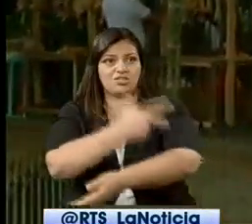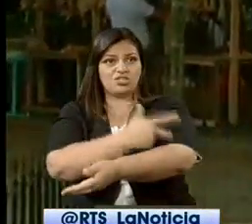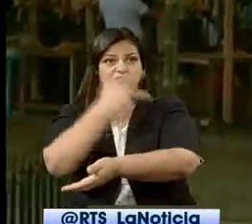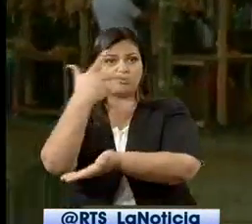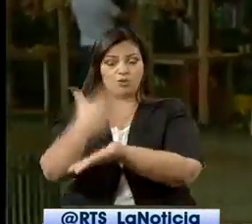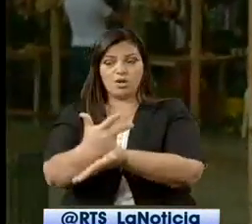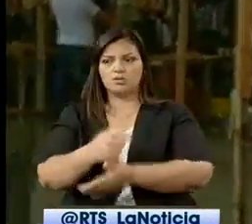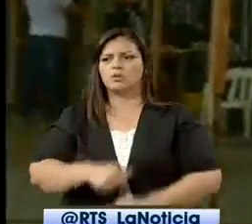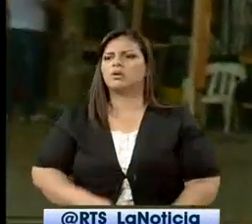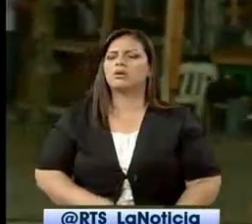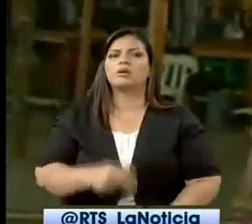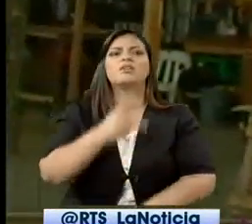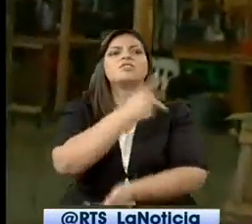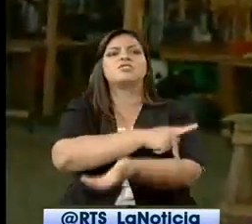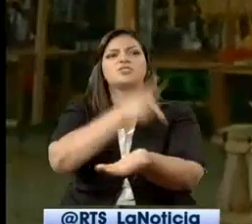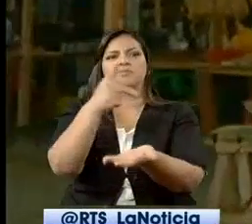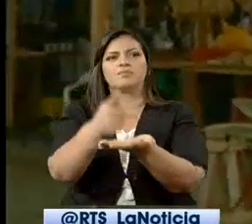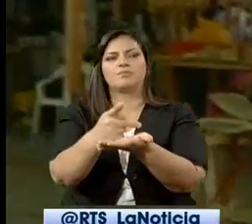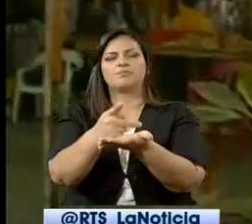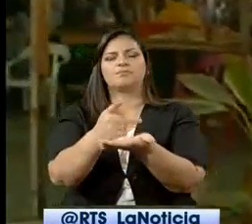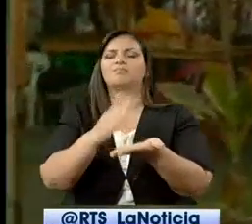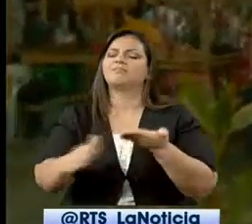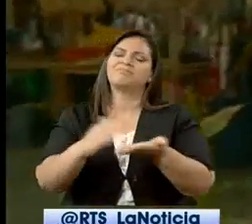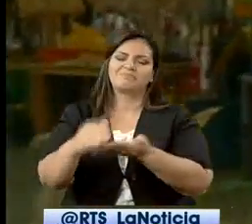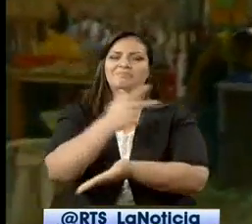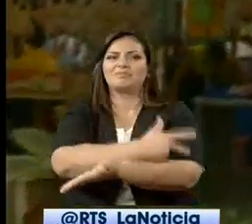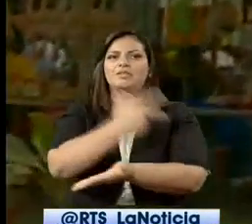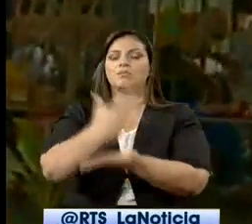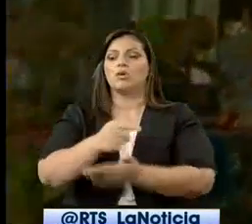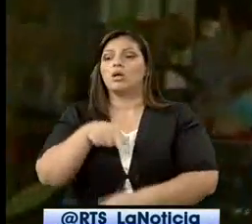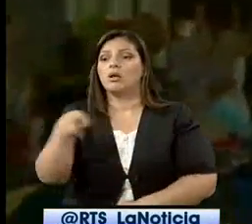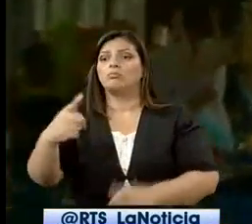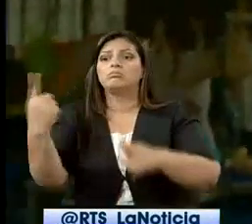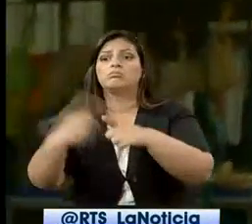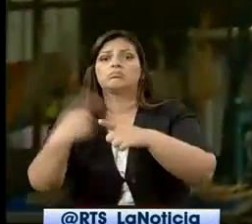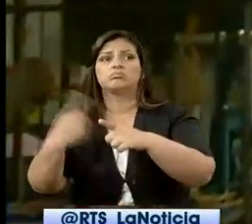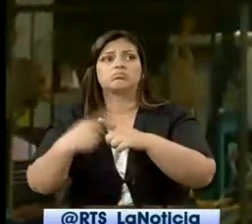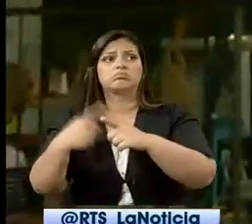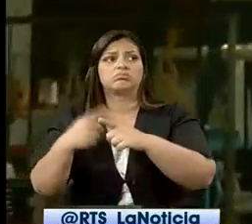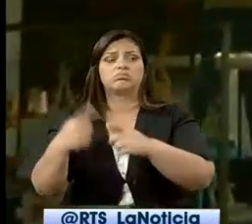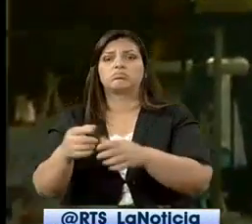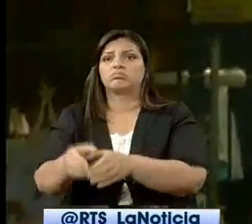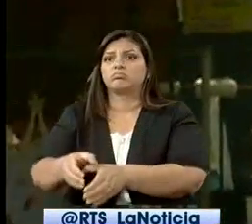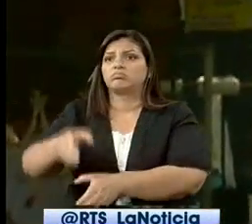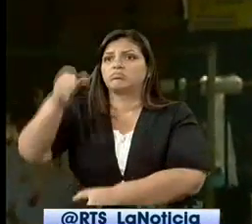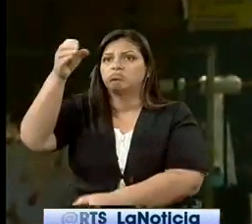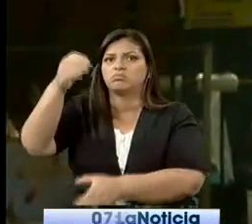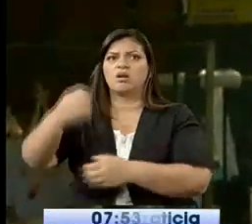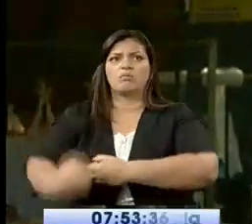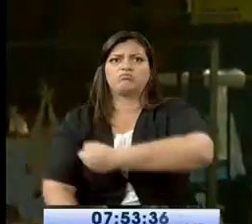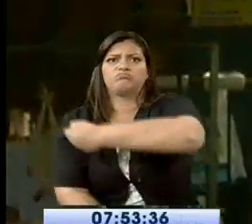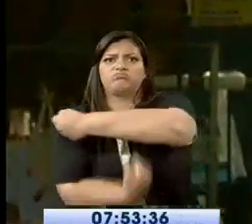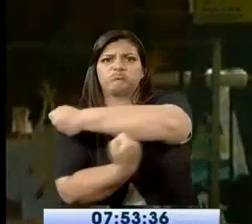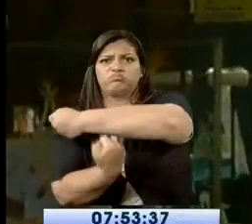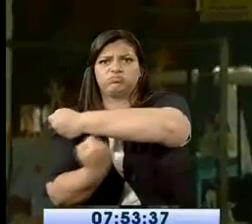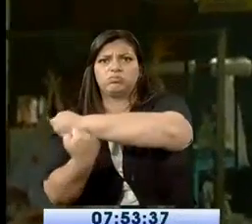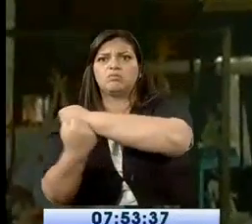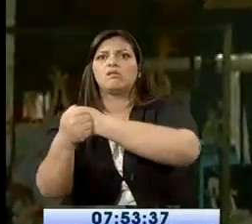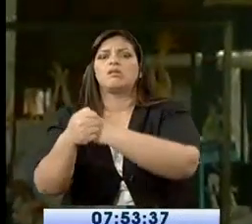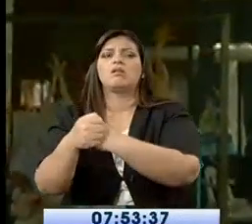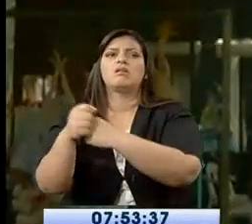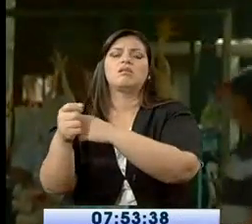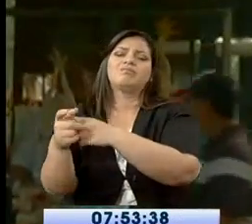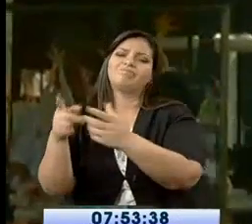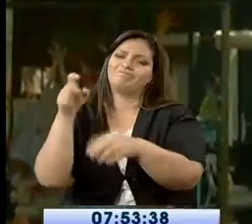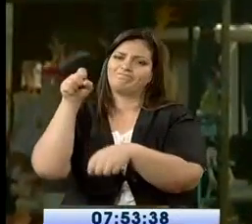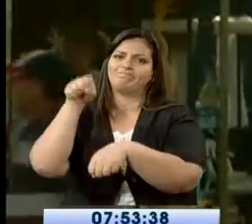fisuras. Las columnas, las vigas presentaron afectaciones y este lunes los encargados de acá de este